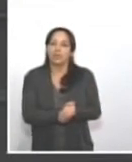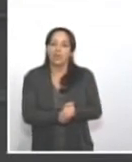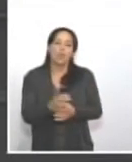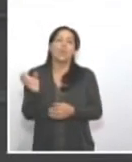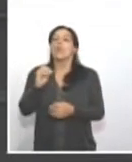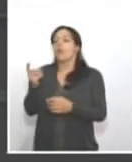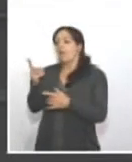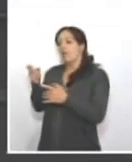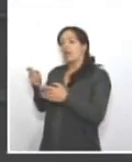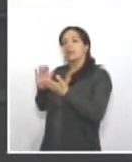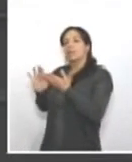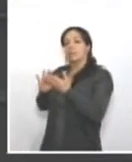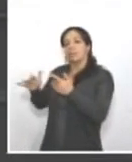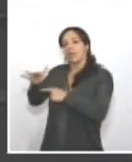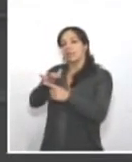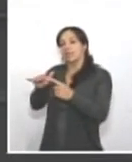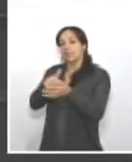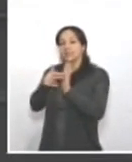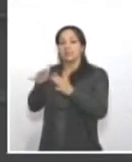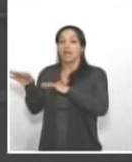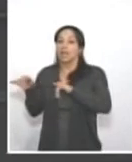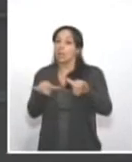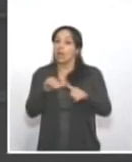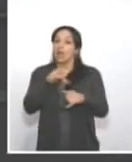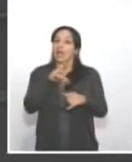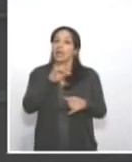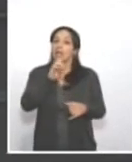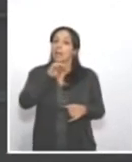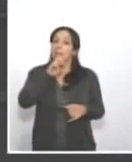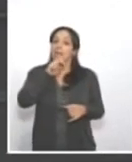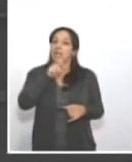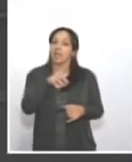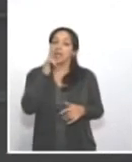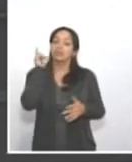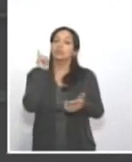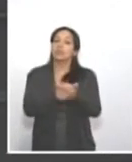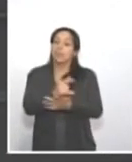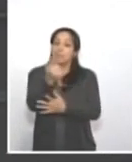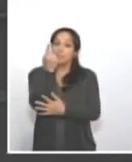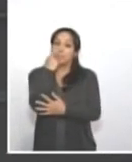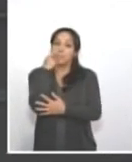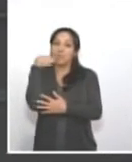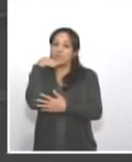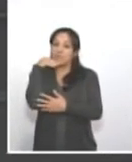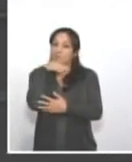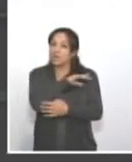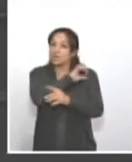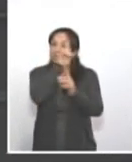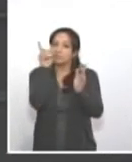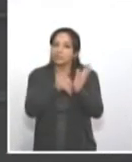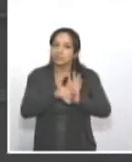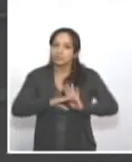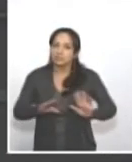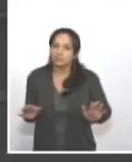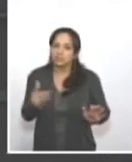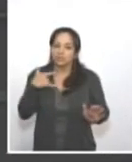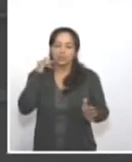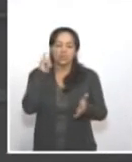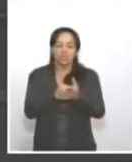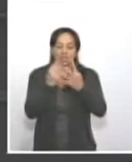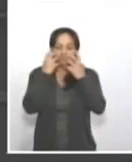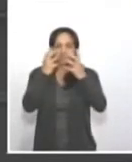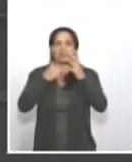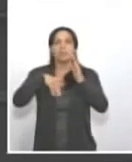falte una licencia ambiental es un criminal, es una tesis absolutamente falaz. Yo diría que lo que predomina